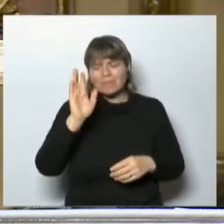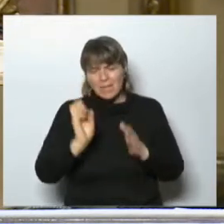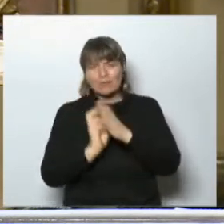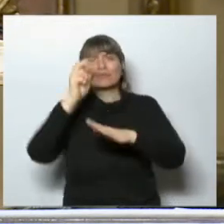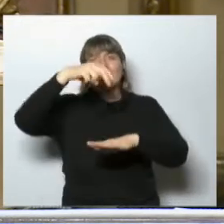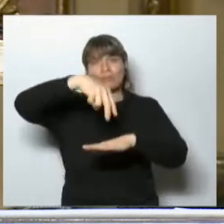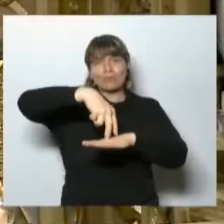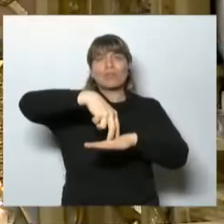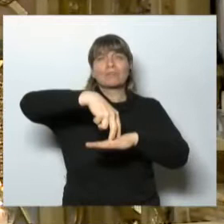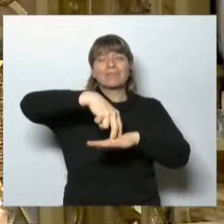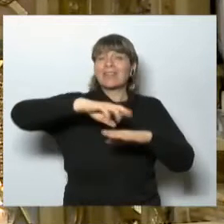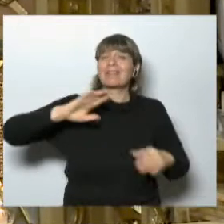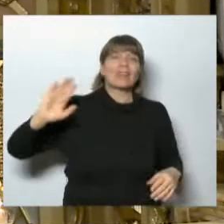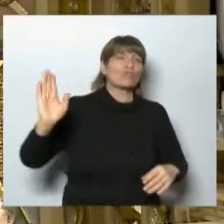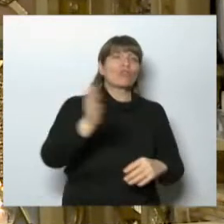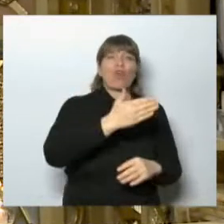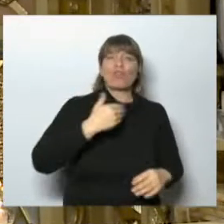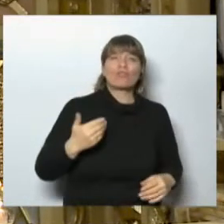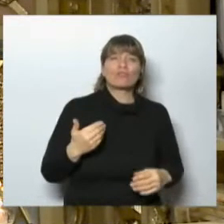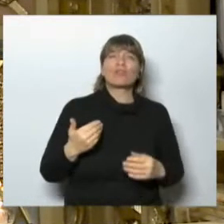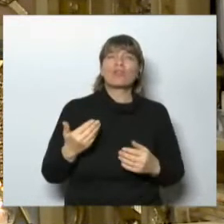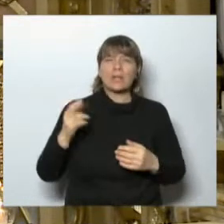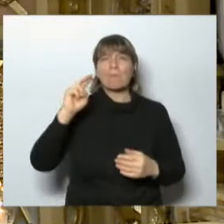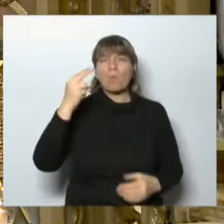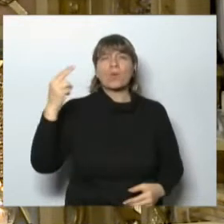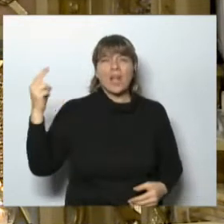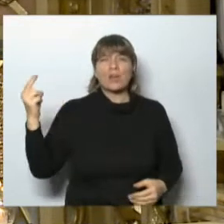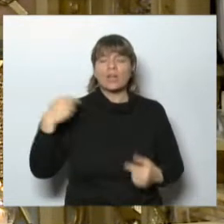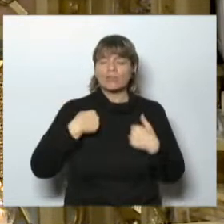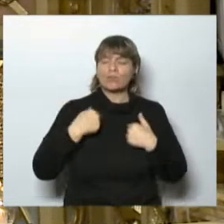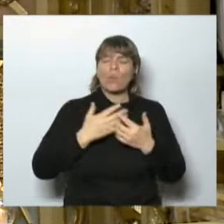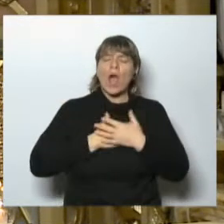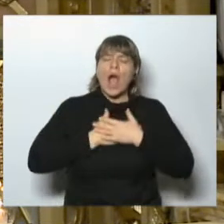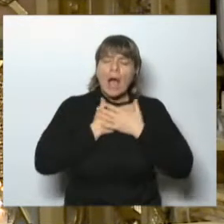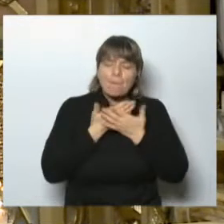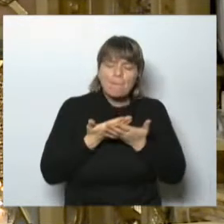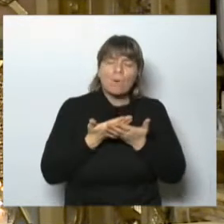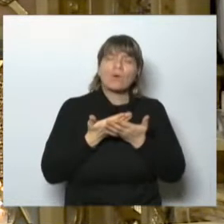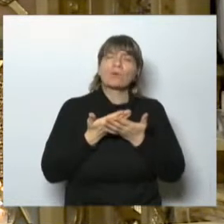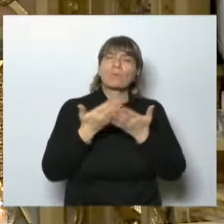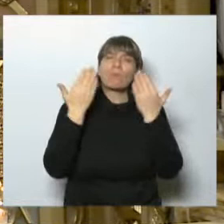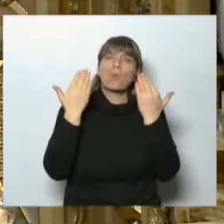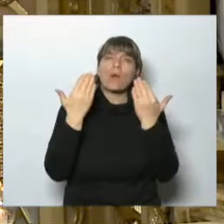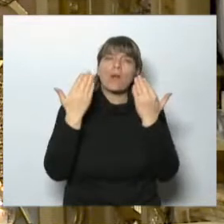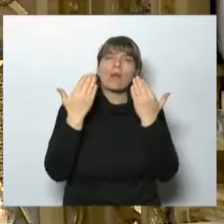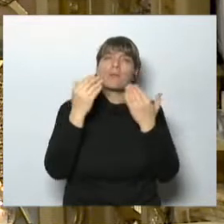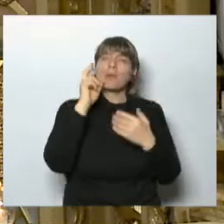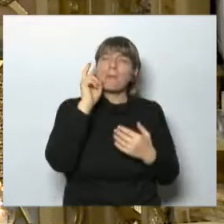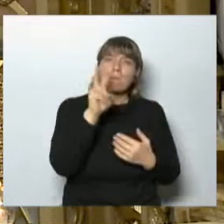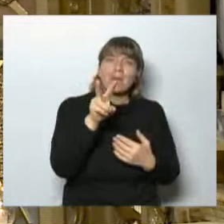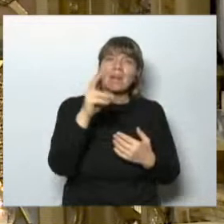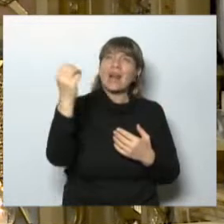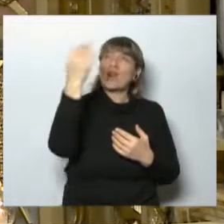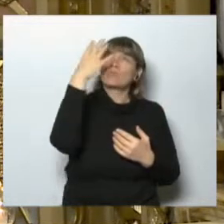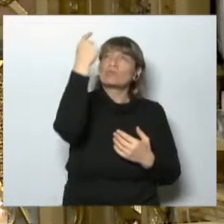de la resurrección y de todos los que han muerto en tu misericordia. Admítelos a contemplar